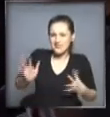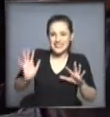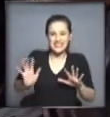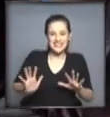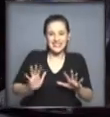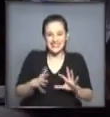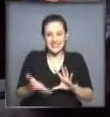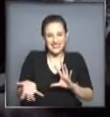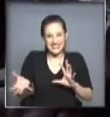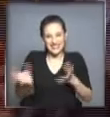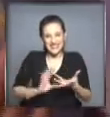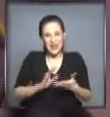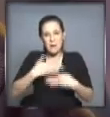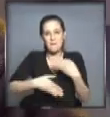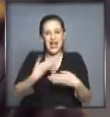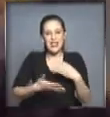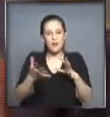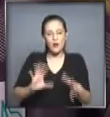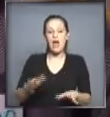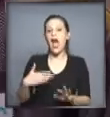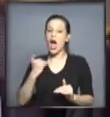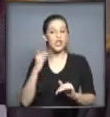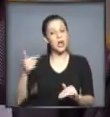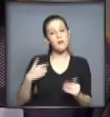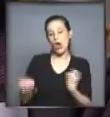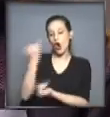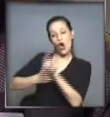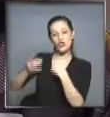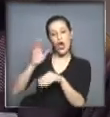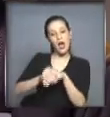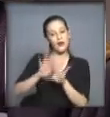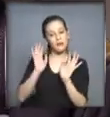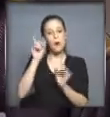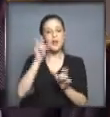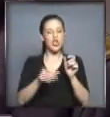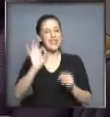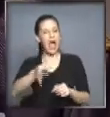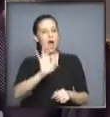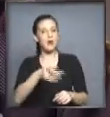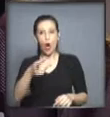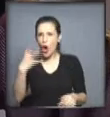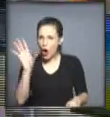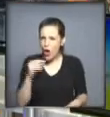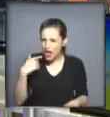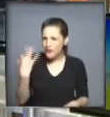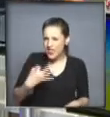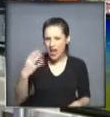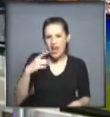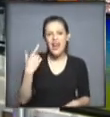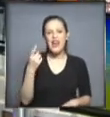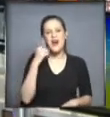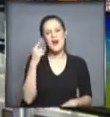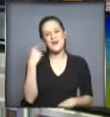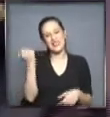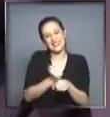es? A mí me dijeron eso yo con ¿quién esa. Te dijo eso? Gente que sabe, gente que sabe. ¿Haces caso? Pero gente que es carnicero, ¿qué